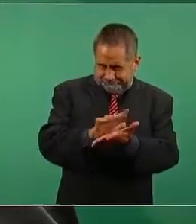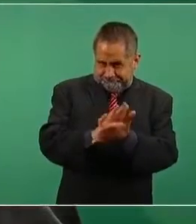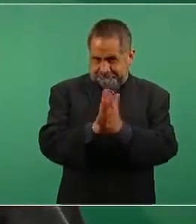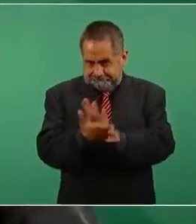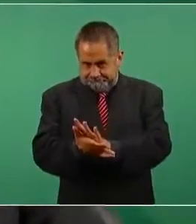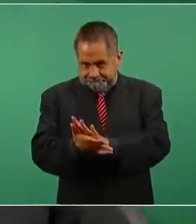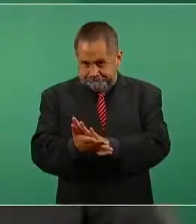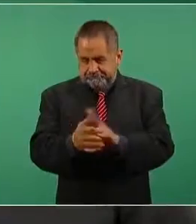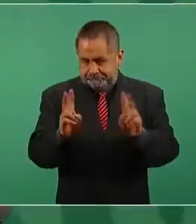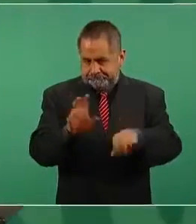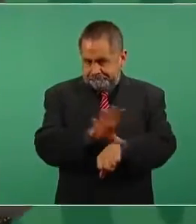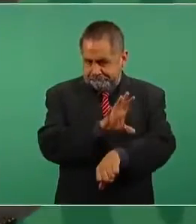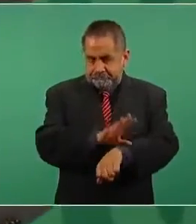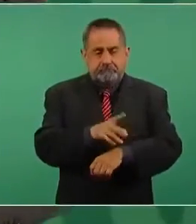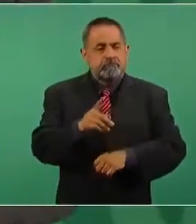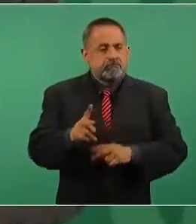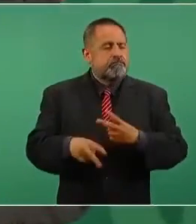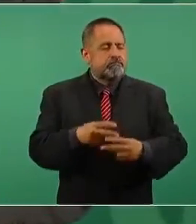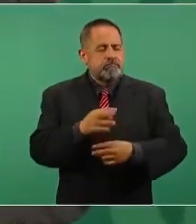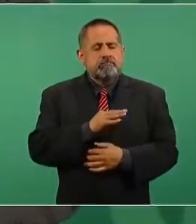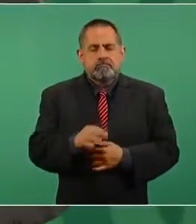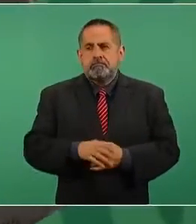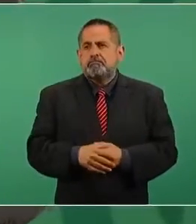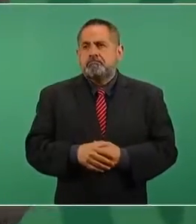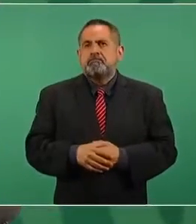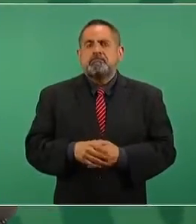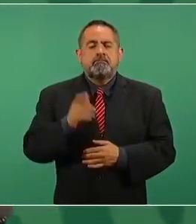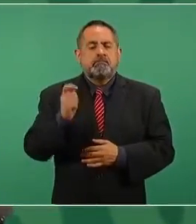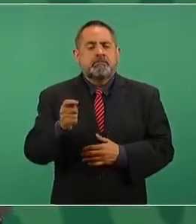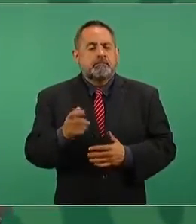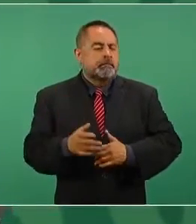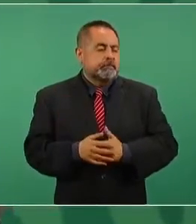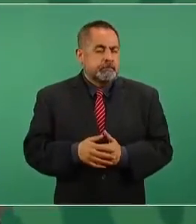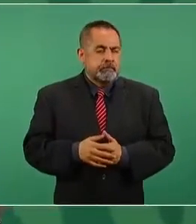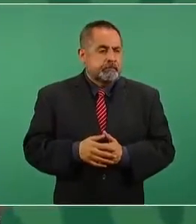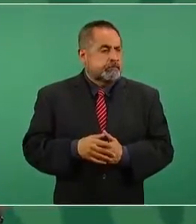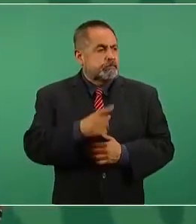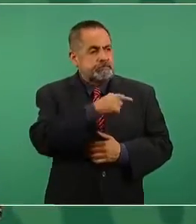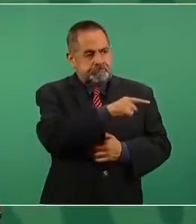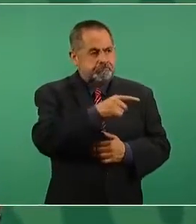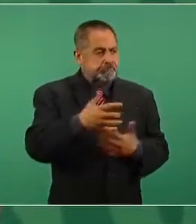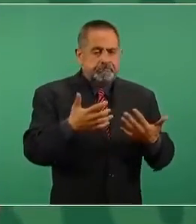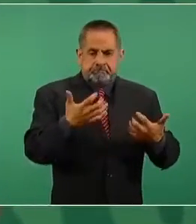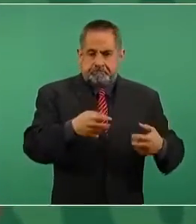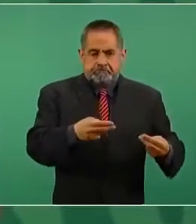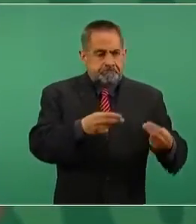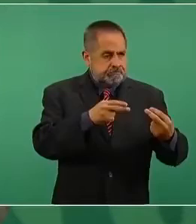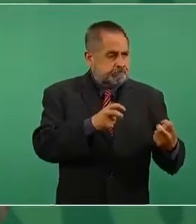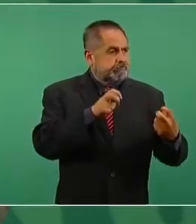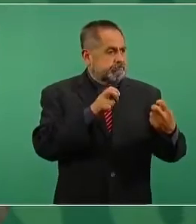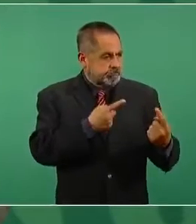vamos a poder sentarnos con las empresas y a ver,